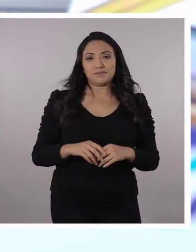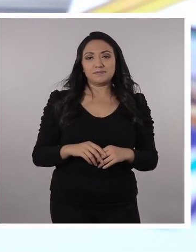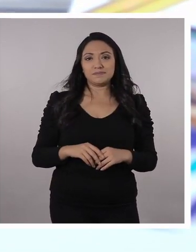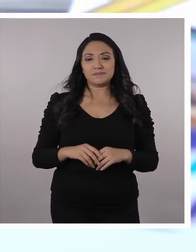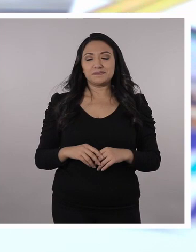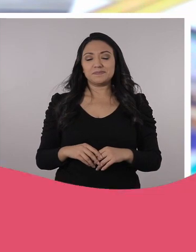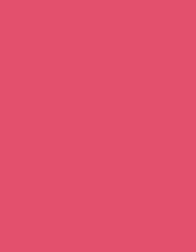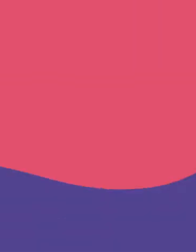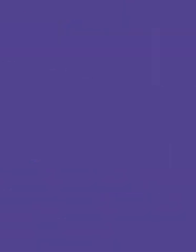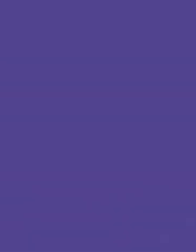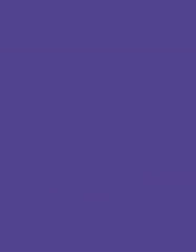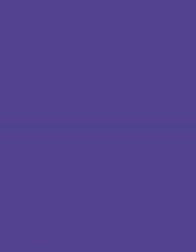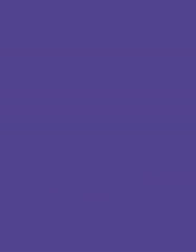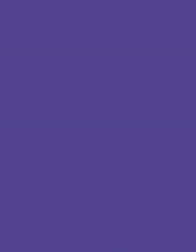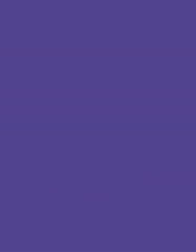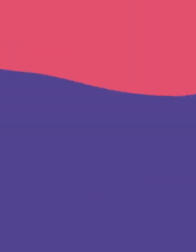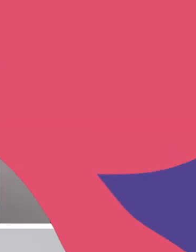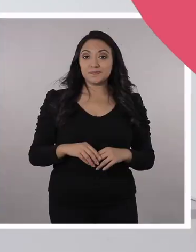persona escogida.